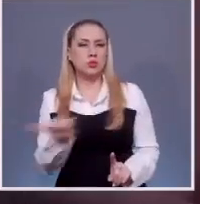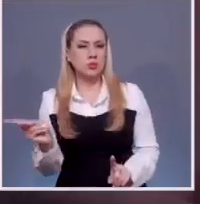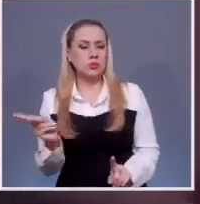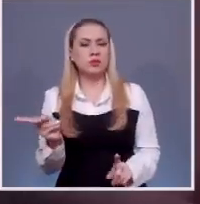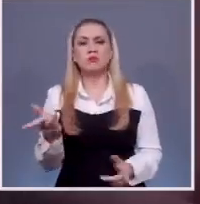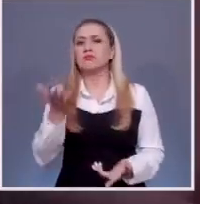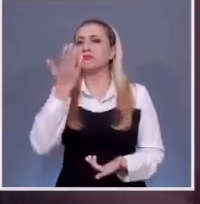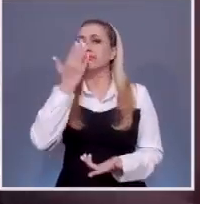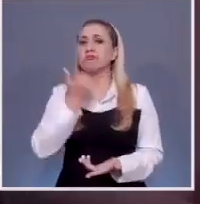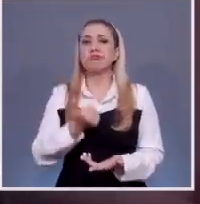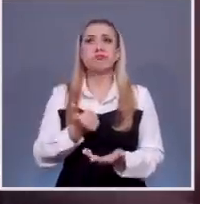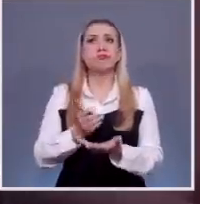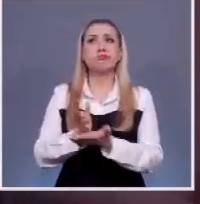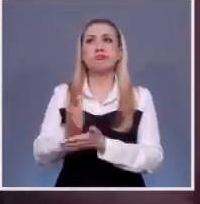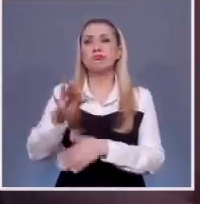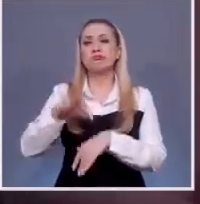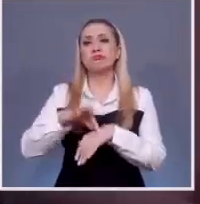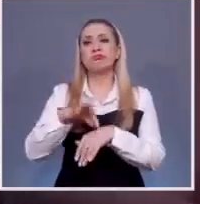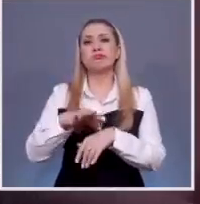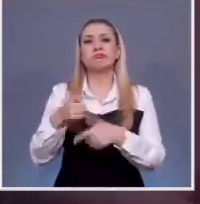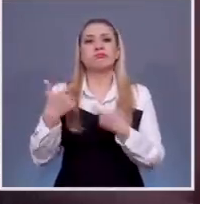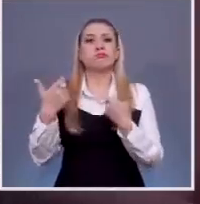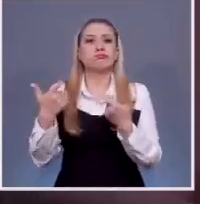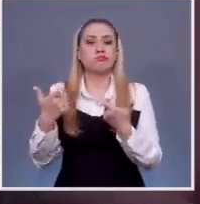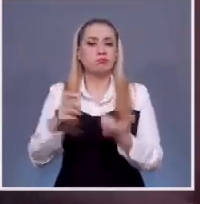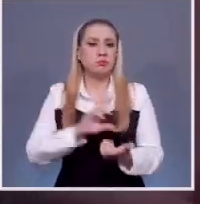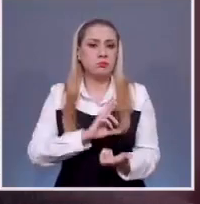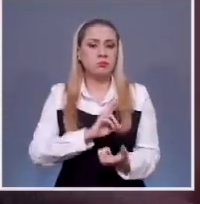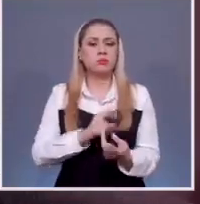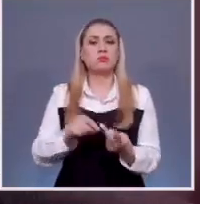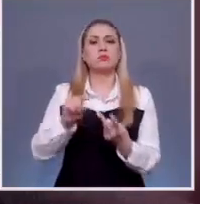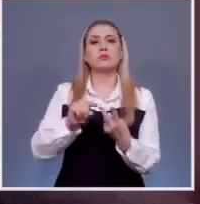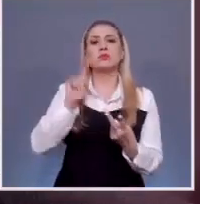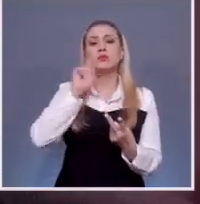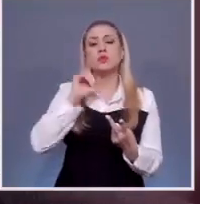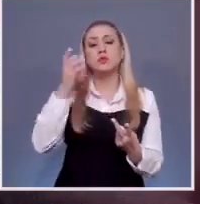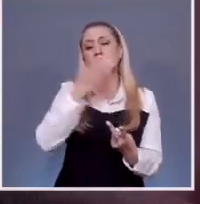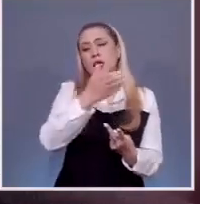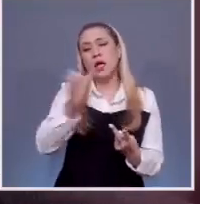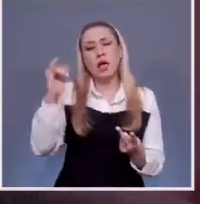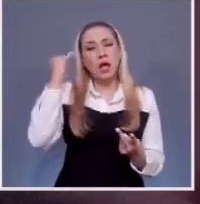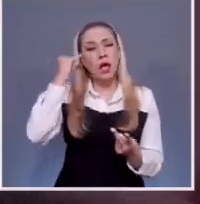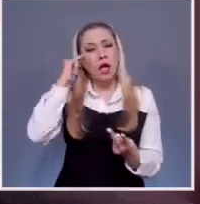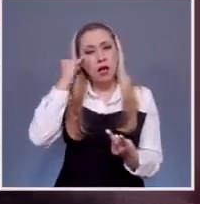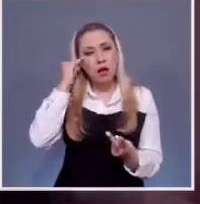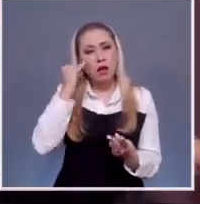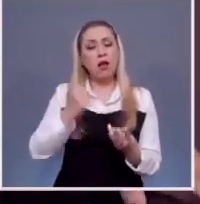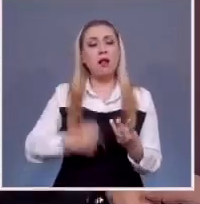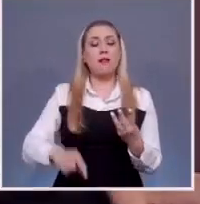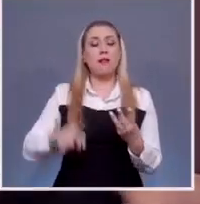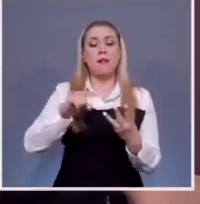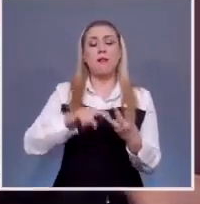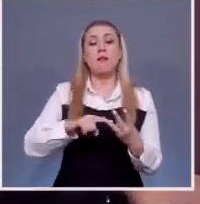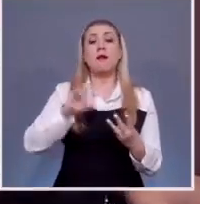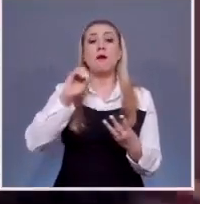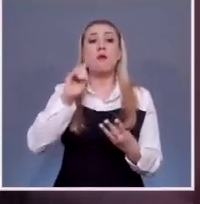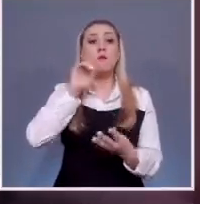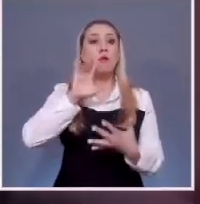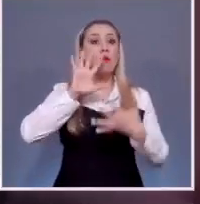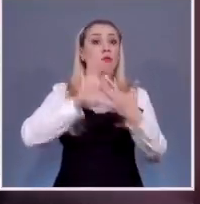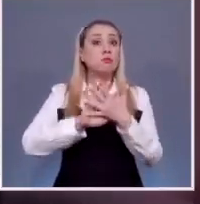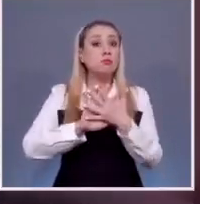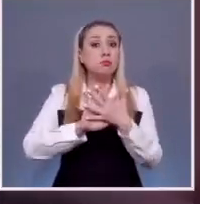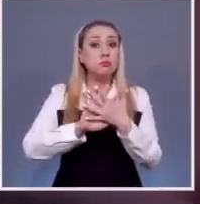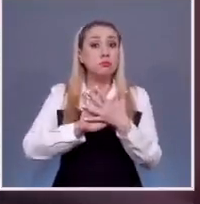con mujeres del sector rural que tampoco tienen acceso, o mujeres privadas de la libertad que tampoco tienen opción para elegir, ¿no? Y los